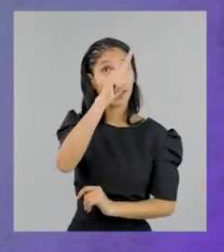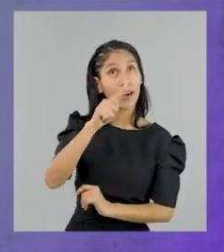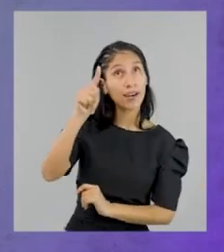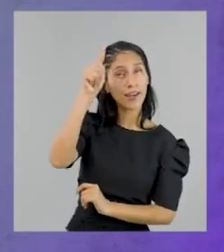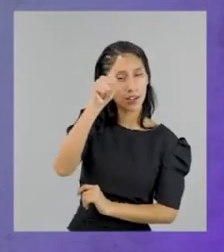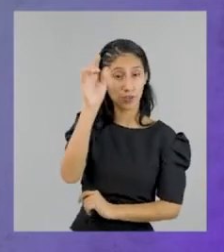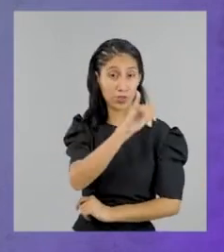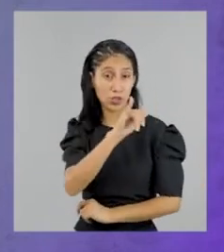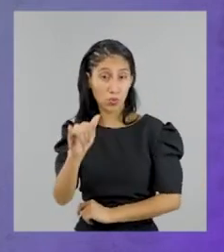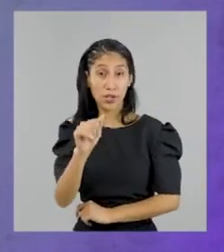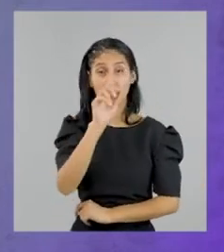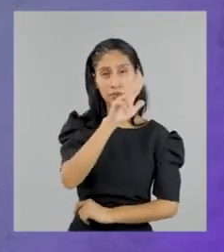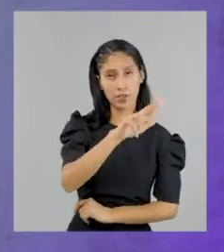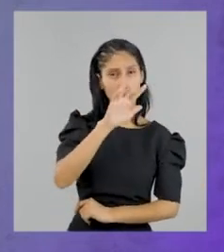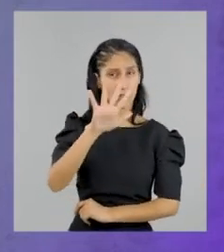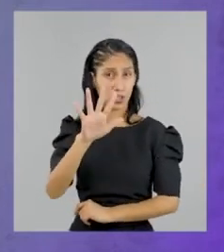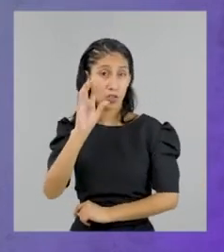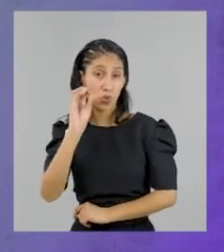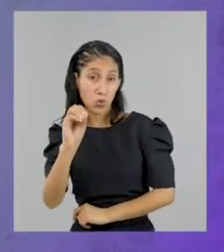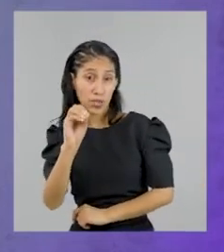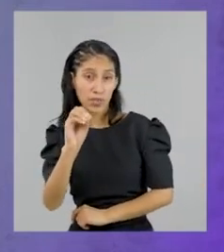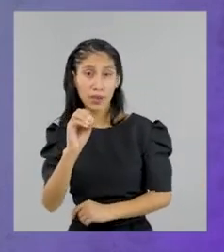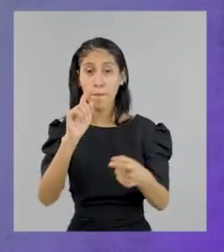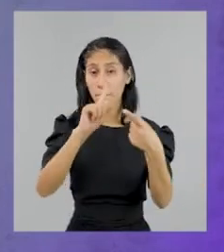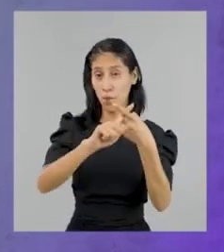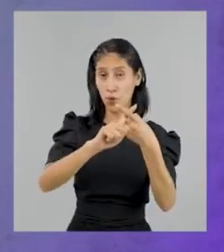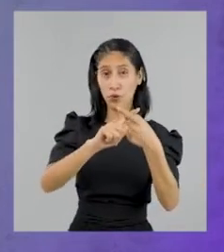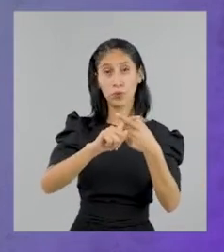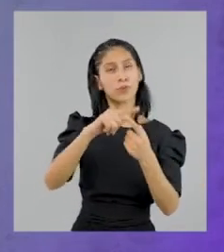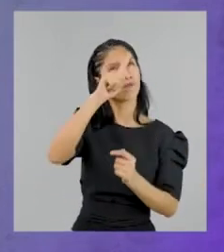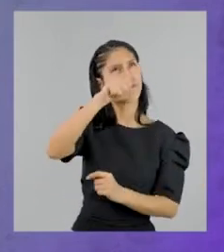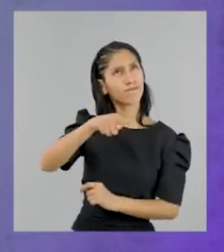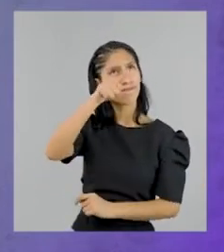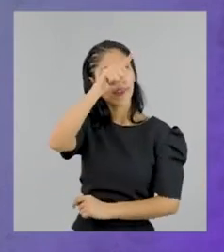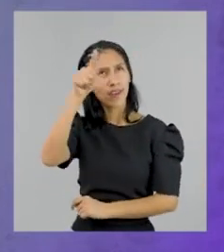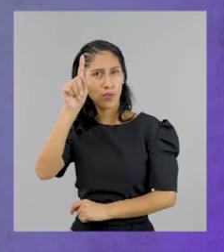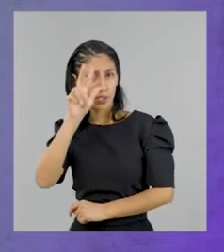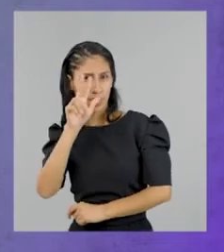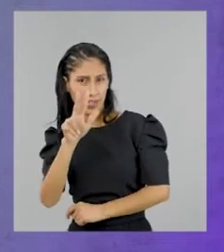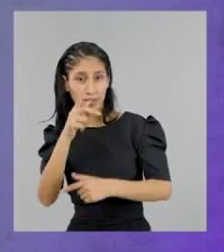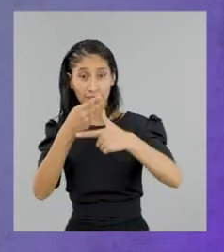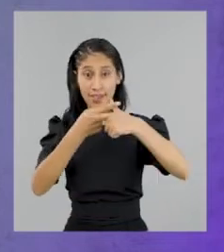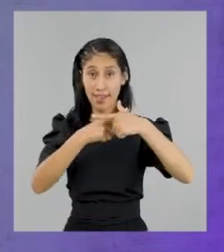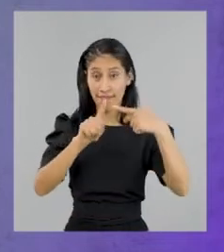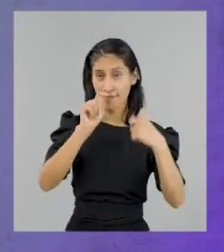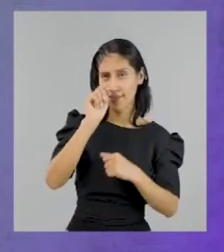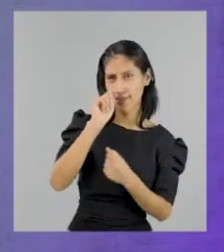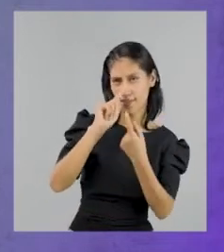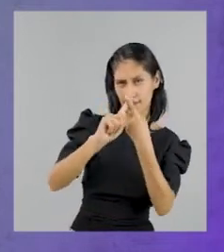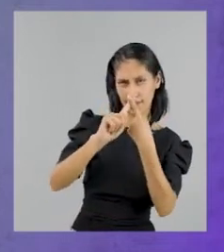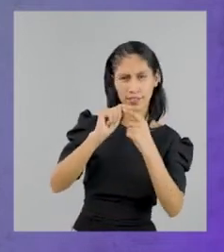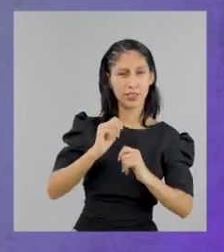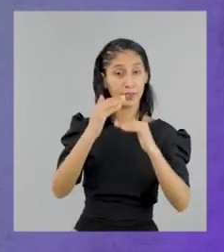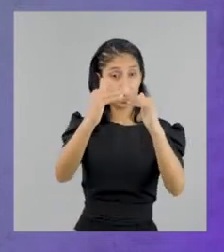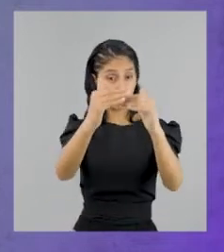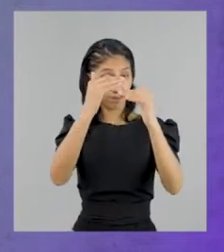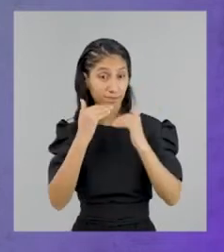60 grados igual 350 por raíz cuadrada de 3 entre